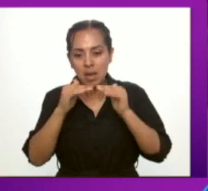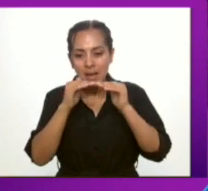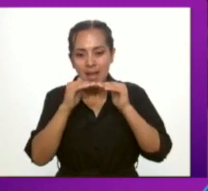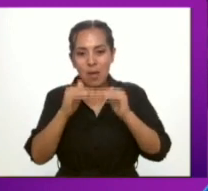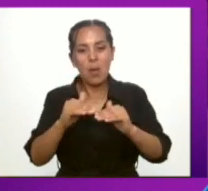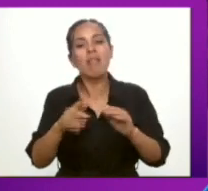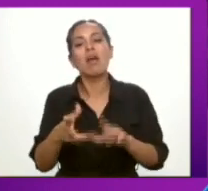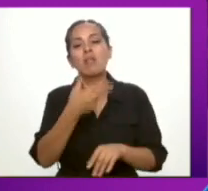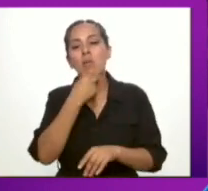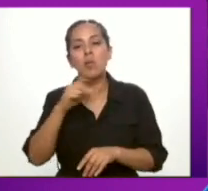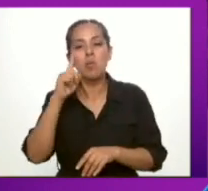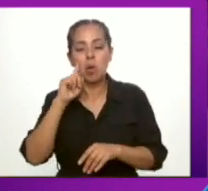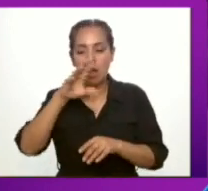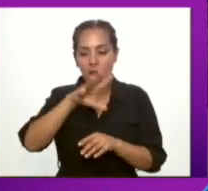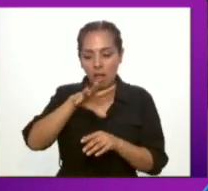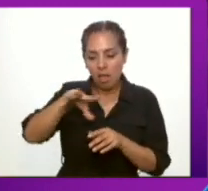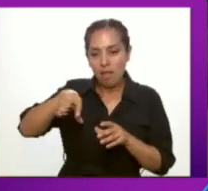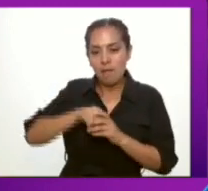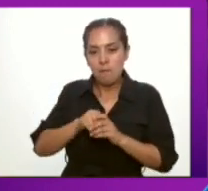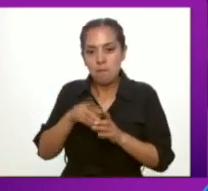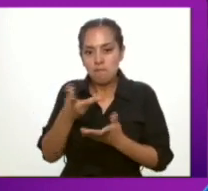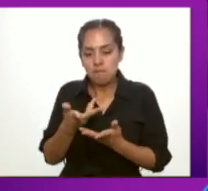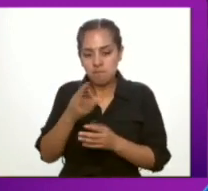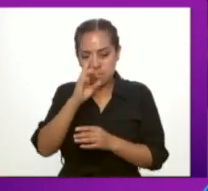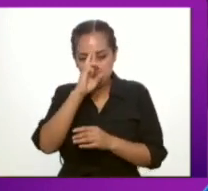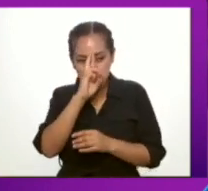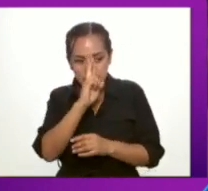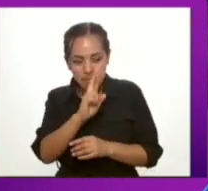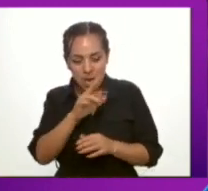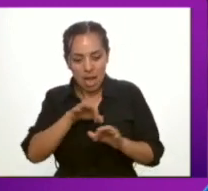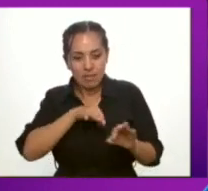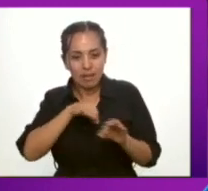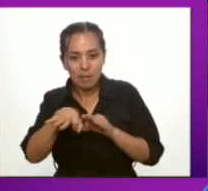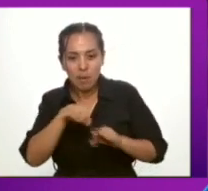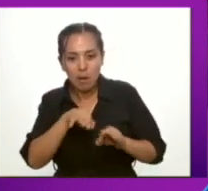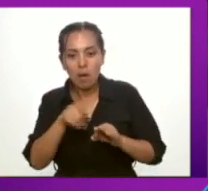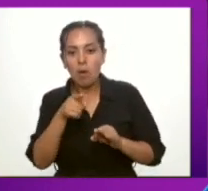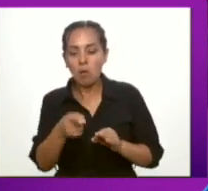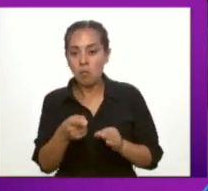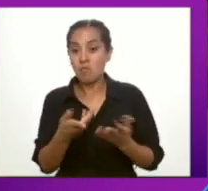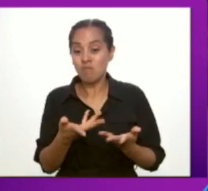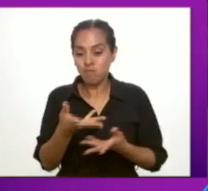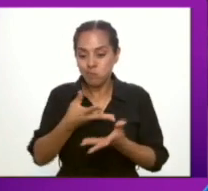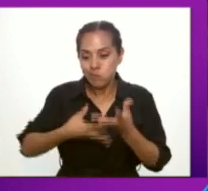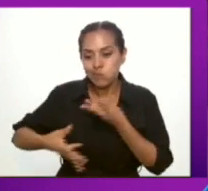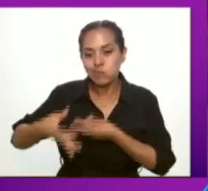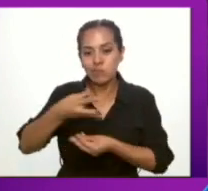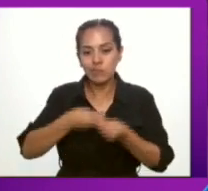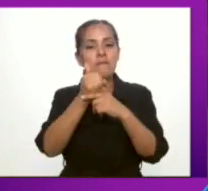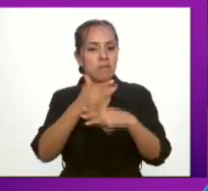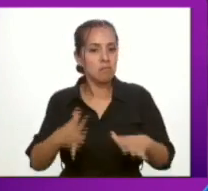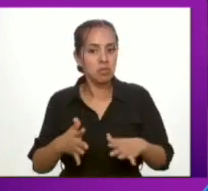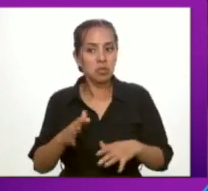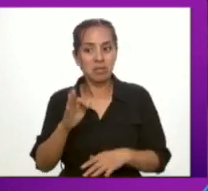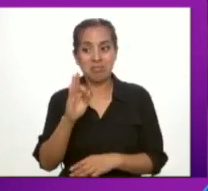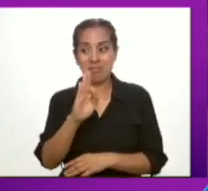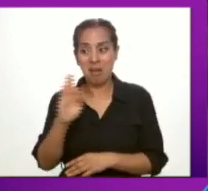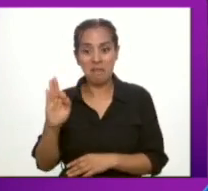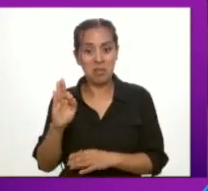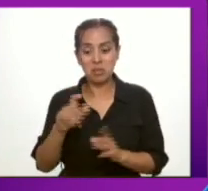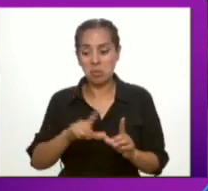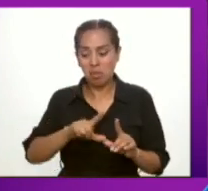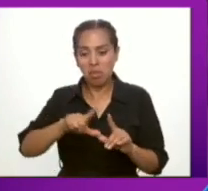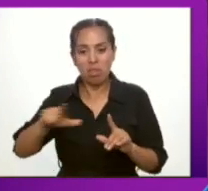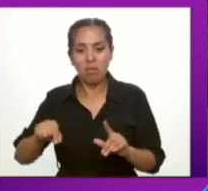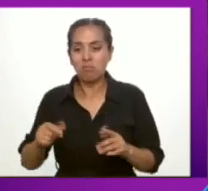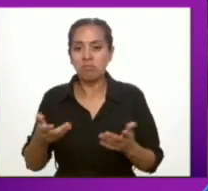género inclusión reconocimiento al mérito sustentabilidad y optimización de recursos una vez admitido